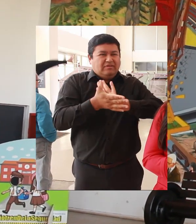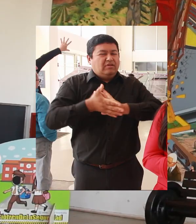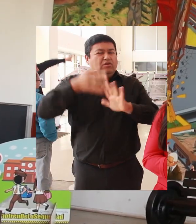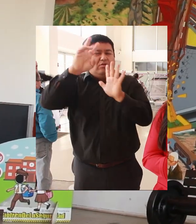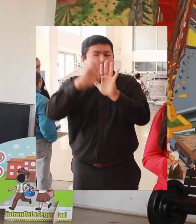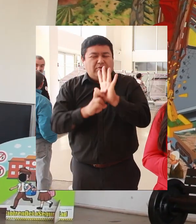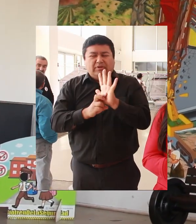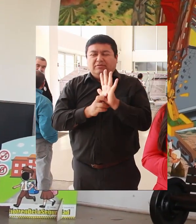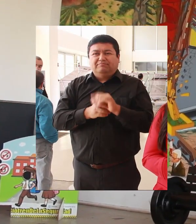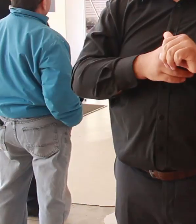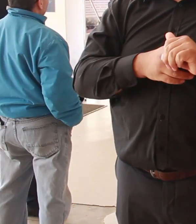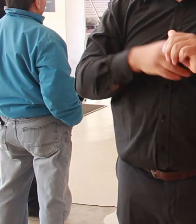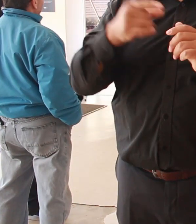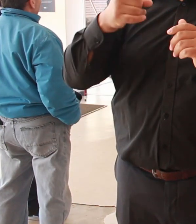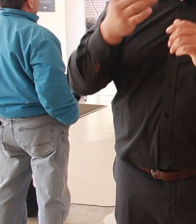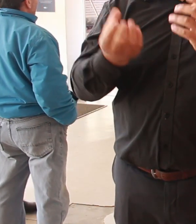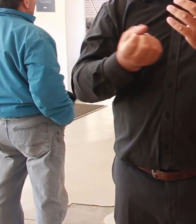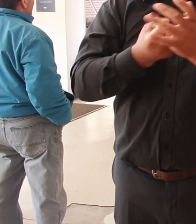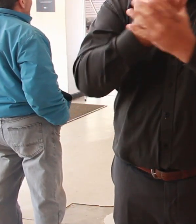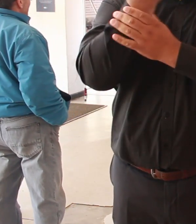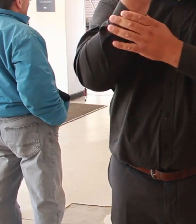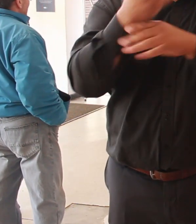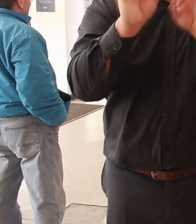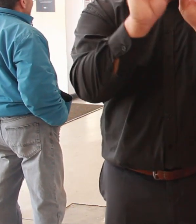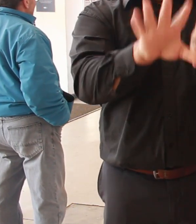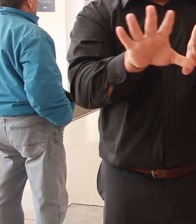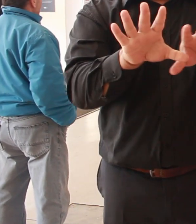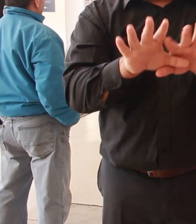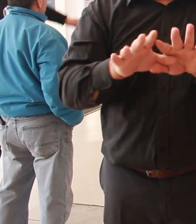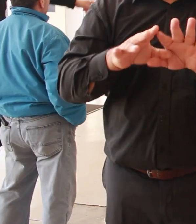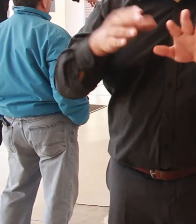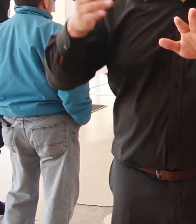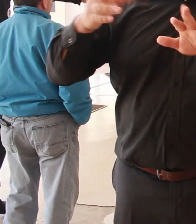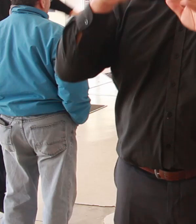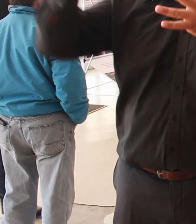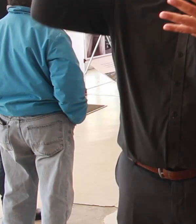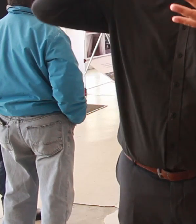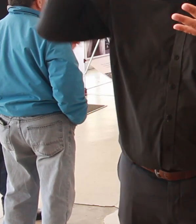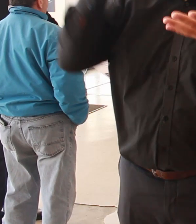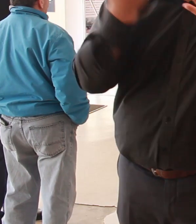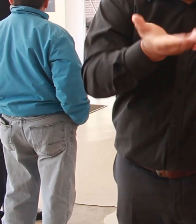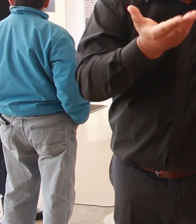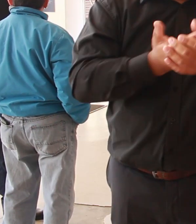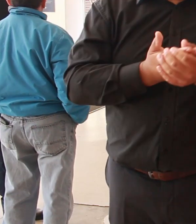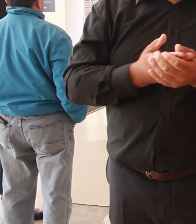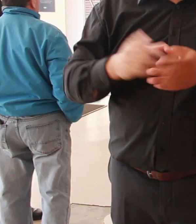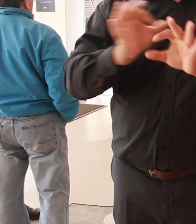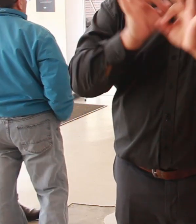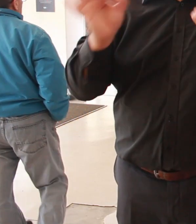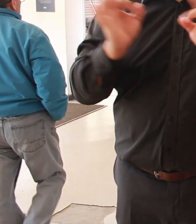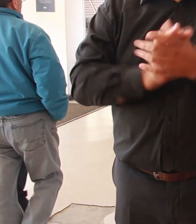de un proyecto que sin duda es una nueva cara y también algo que debió haber tenido nuestra comuna hace muchos años,